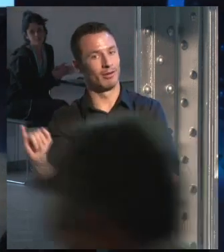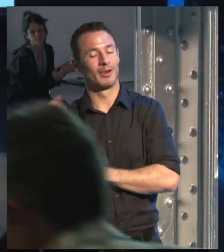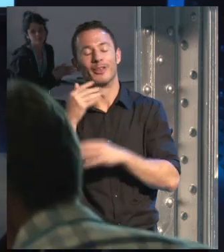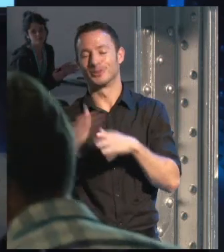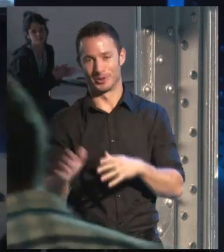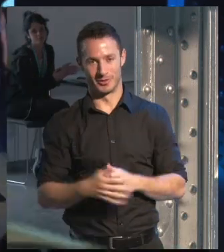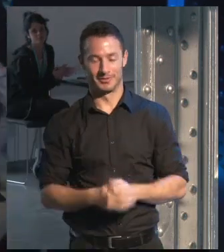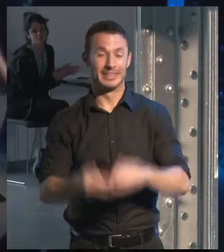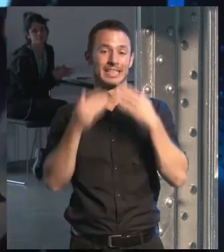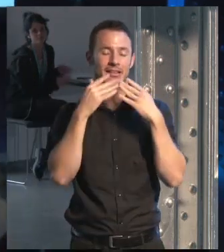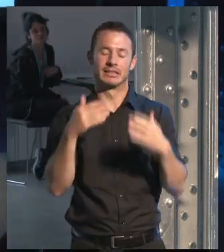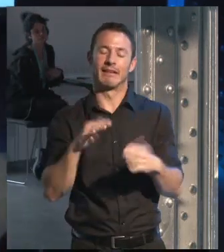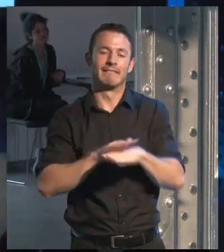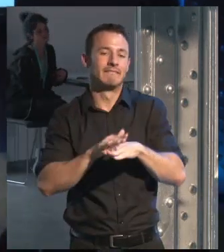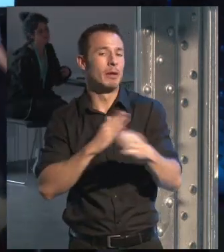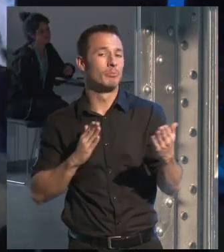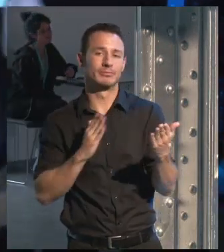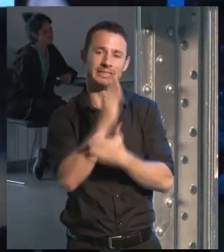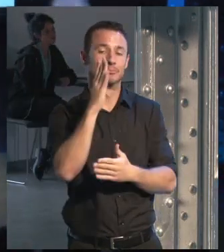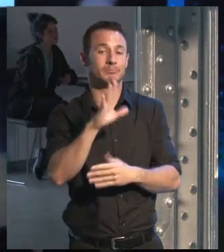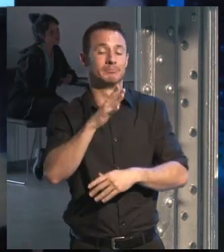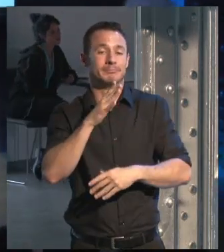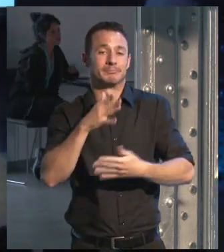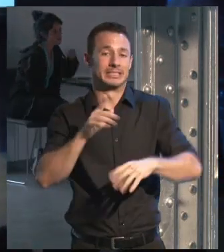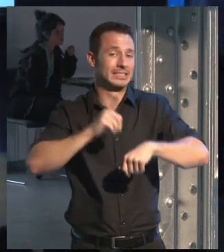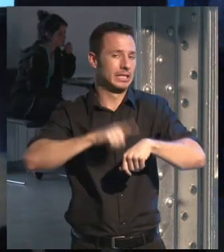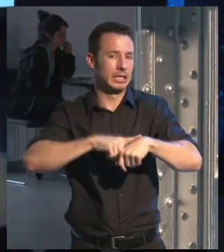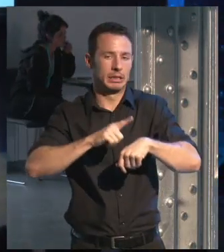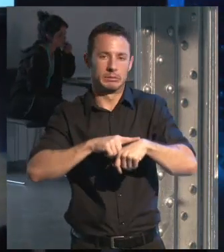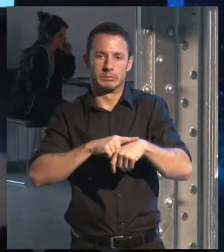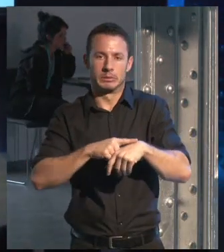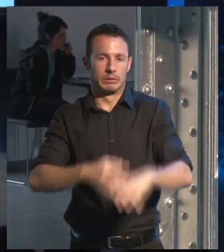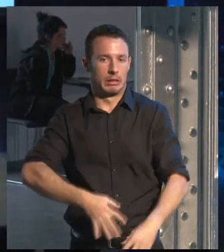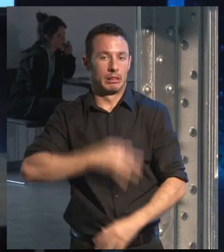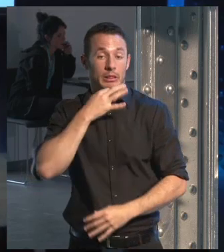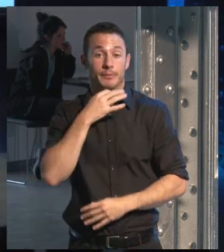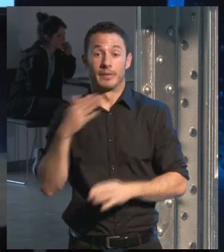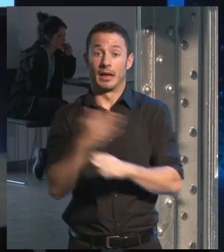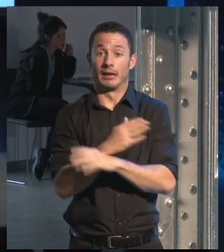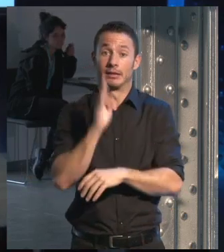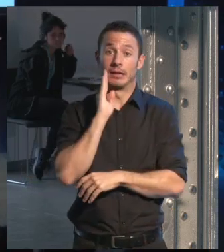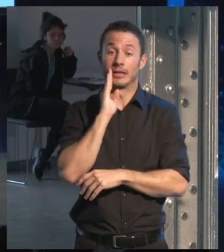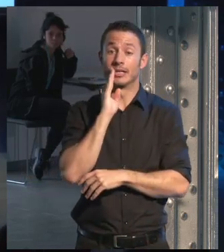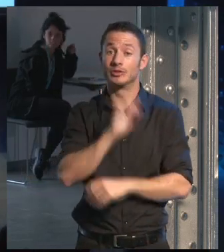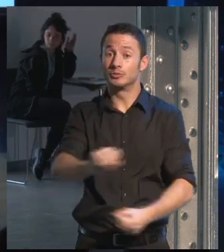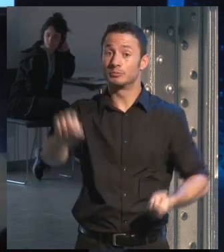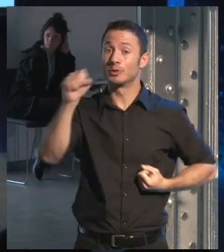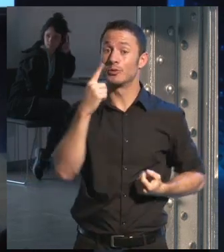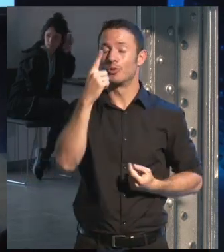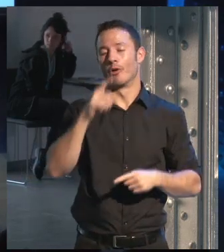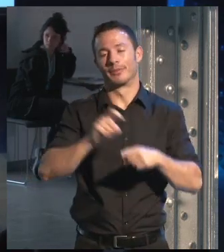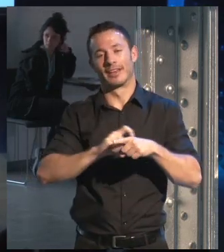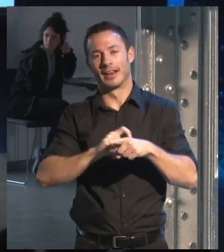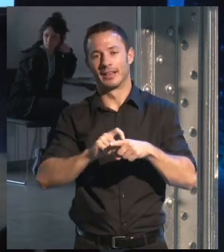muchas gracias. Siento cortaros, pero es que vamos un poquito mal de tiempo. Hablábamos antes que uno de los superpoderes o